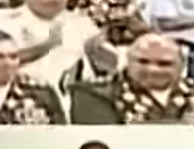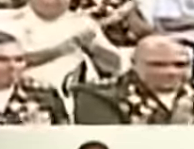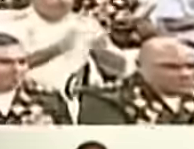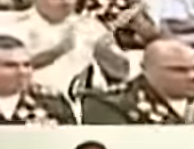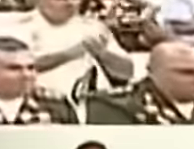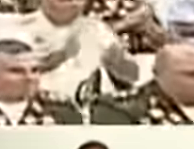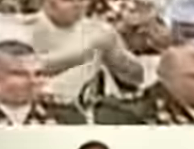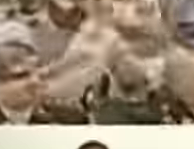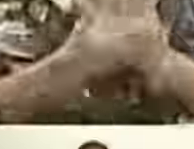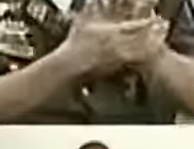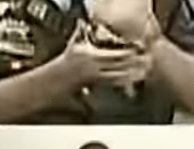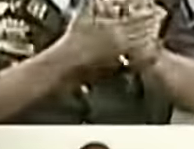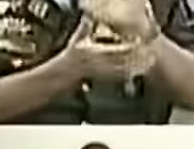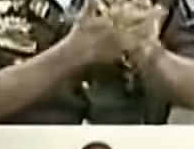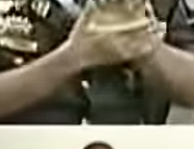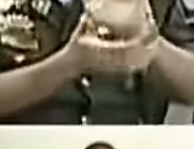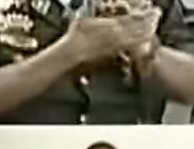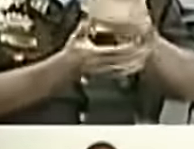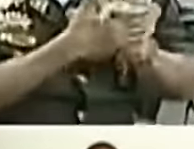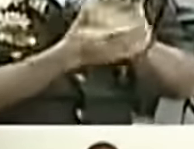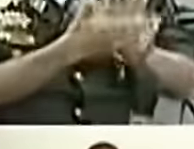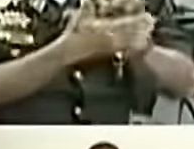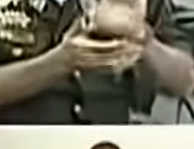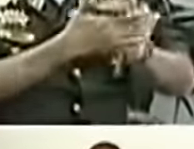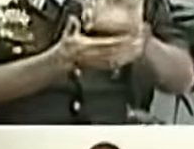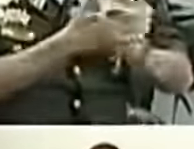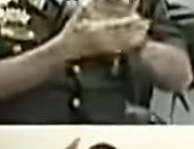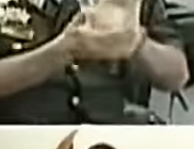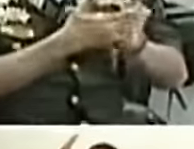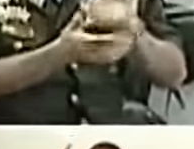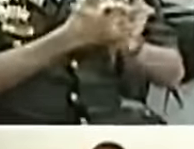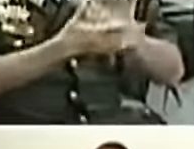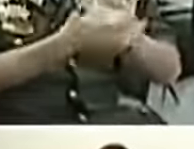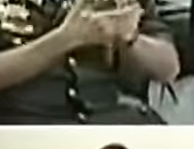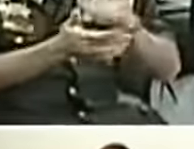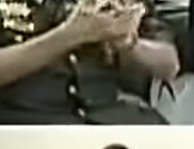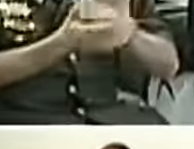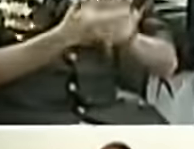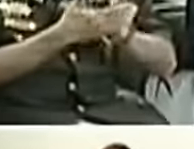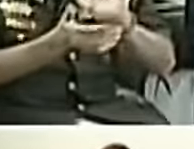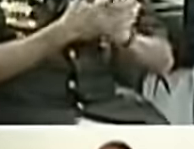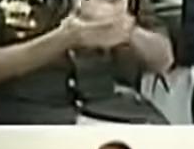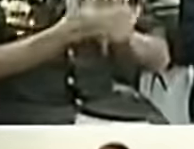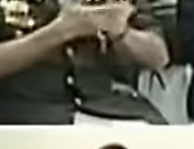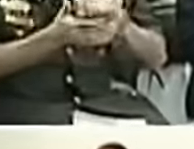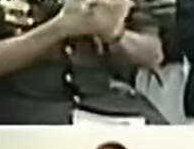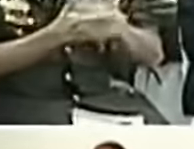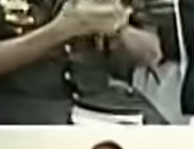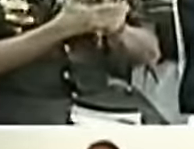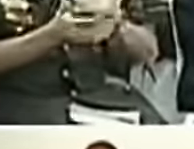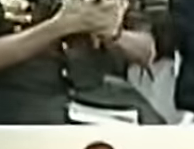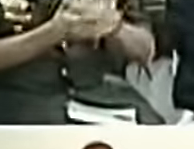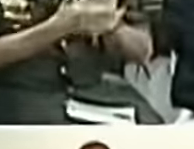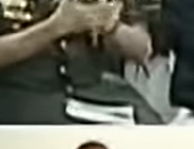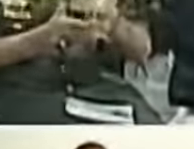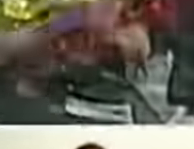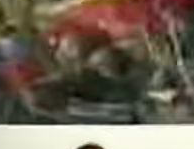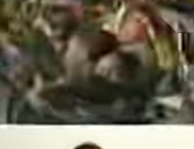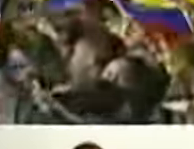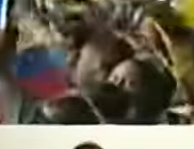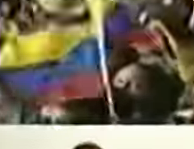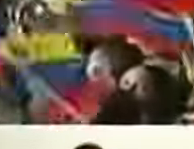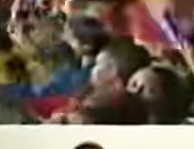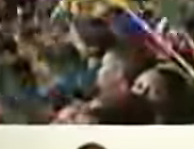Le estoy pidiendo en vivo y directo a Diosito que me conceda esa